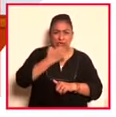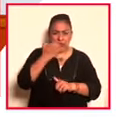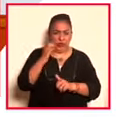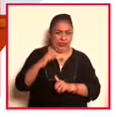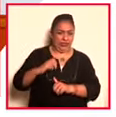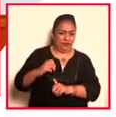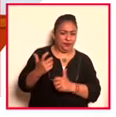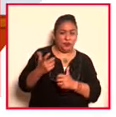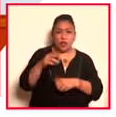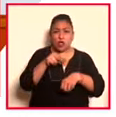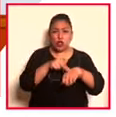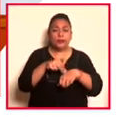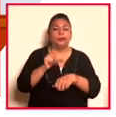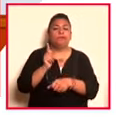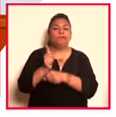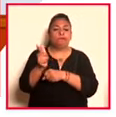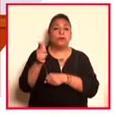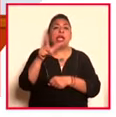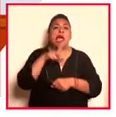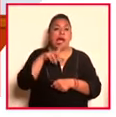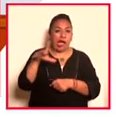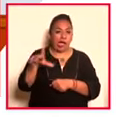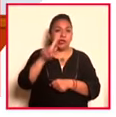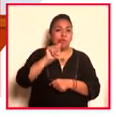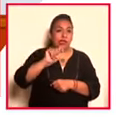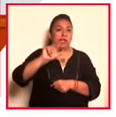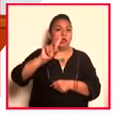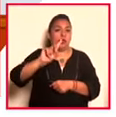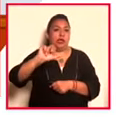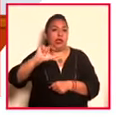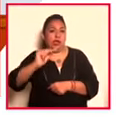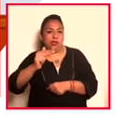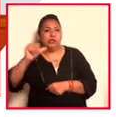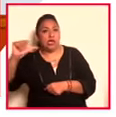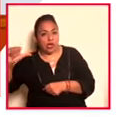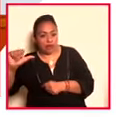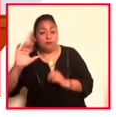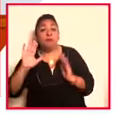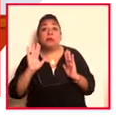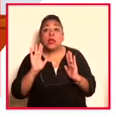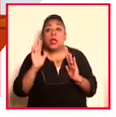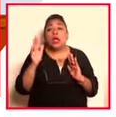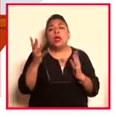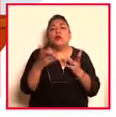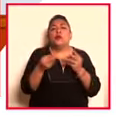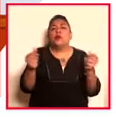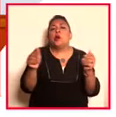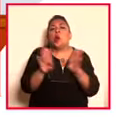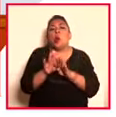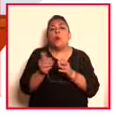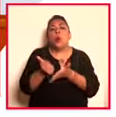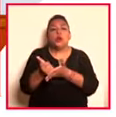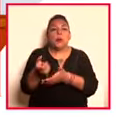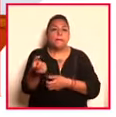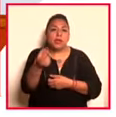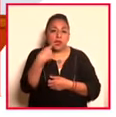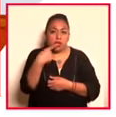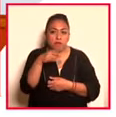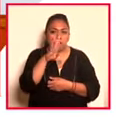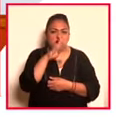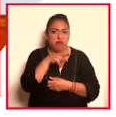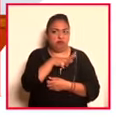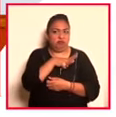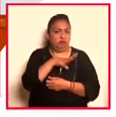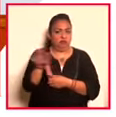Los médicos determinan que tiene trastorno por déficit de atención e hiperactividad, y la solución es medicarlo. Cuando su madre se niega a darle